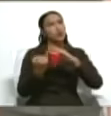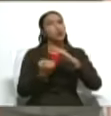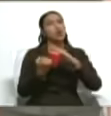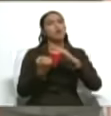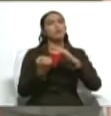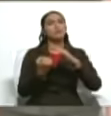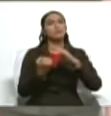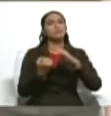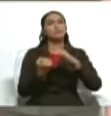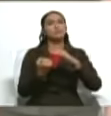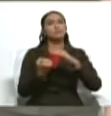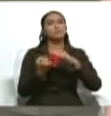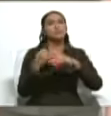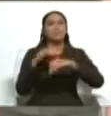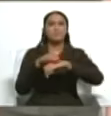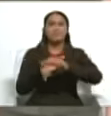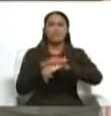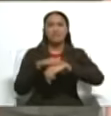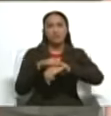profundo.